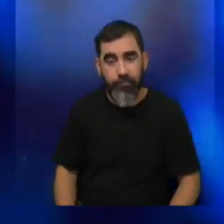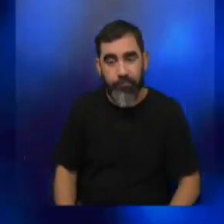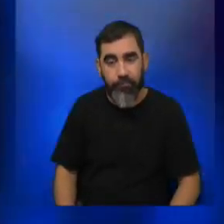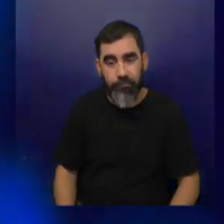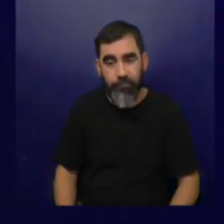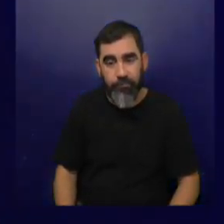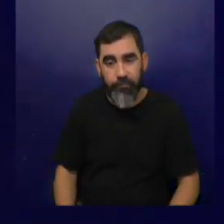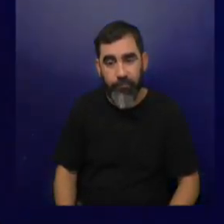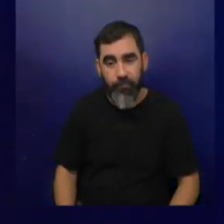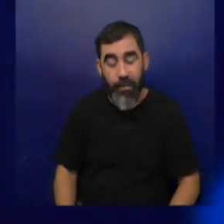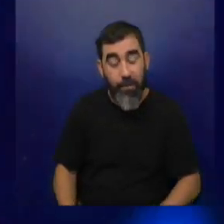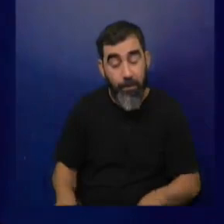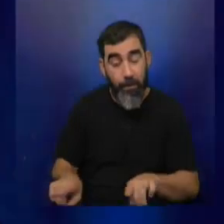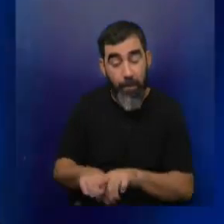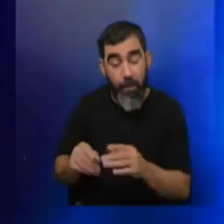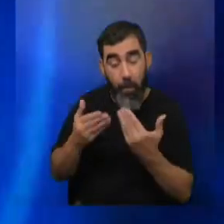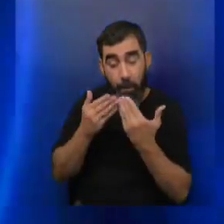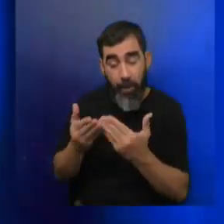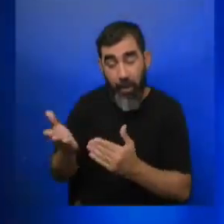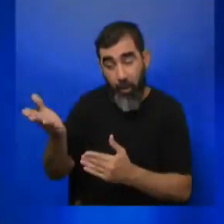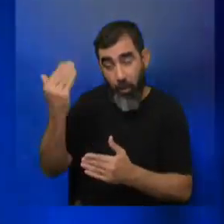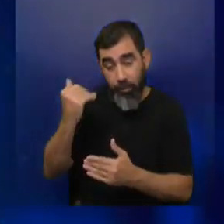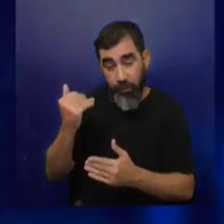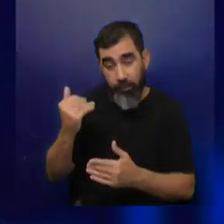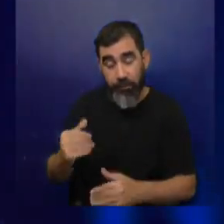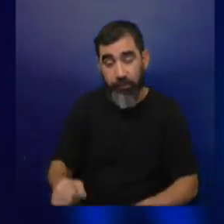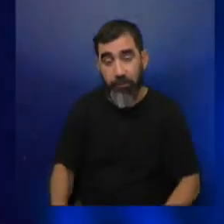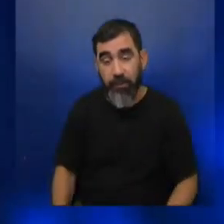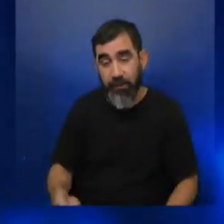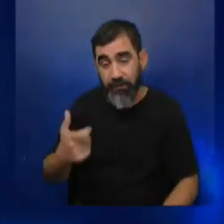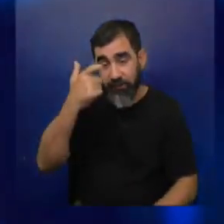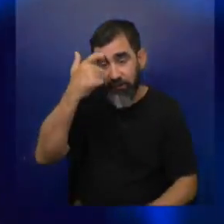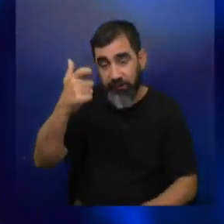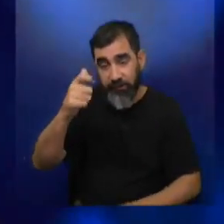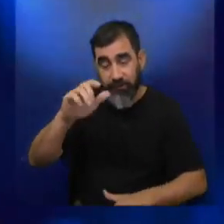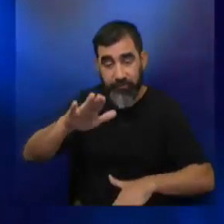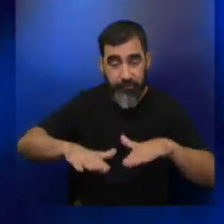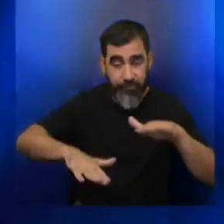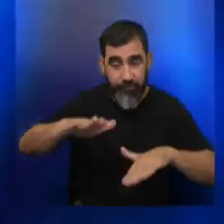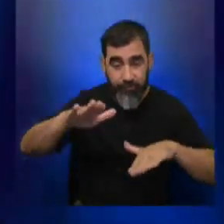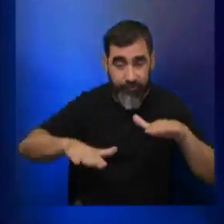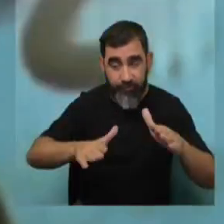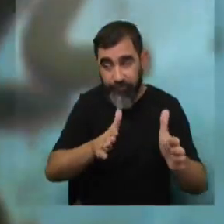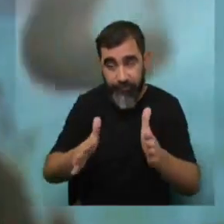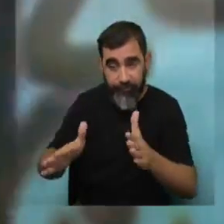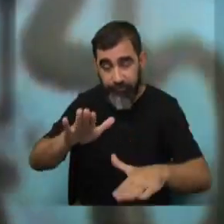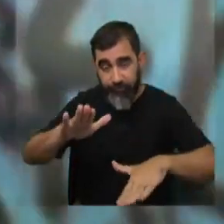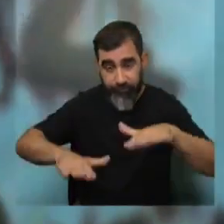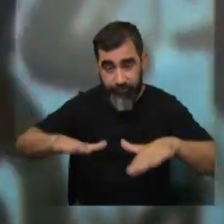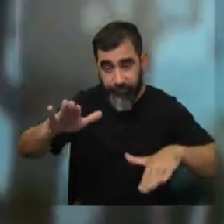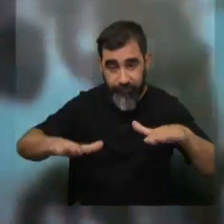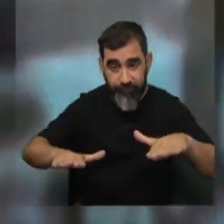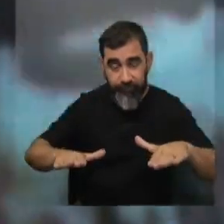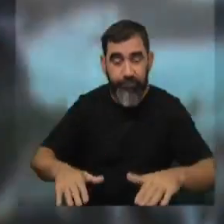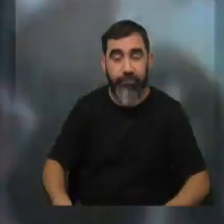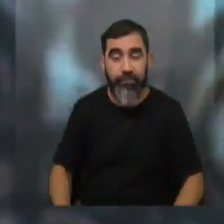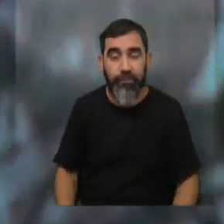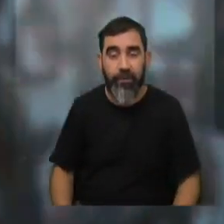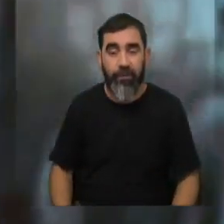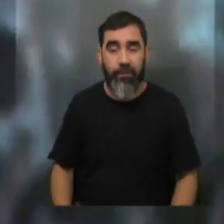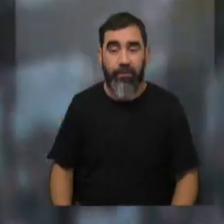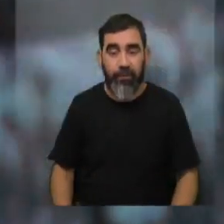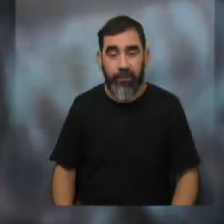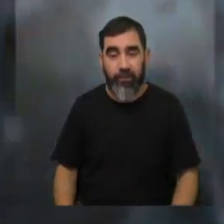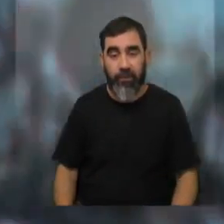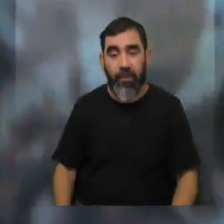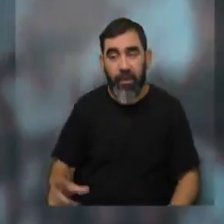Relativo a la pregunta, a lo que decía Nacho, la ciencia es un poco un barco con una quilla muy dura, ¿no? Es difícil